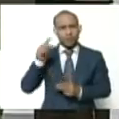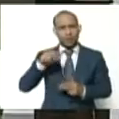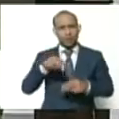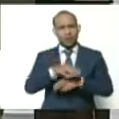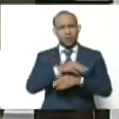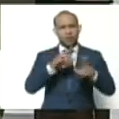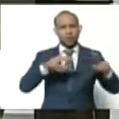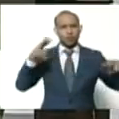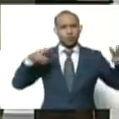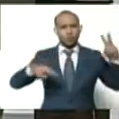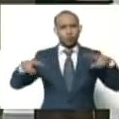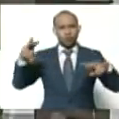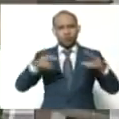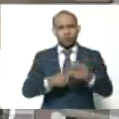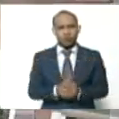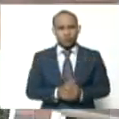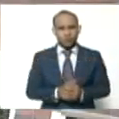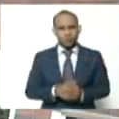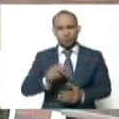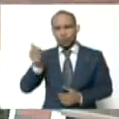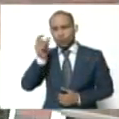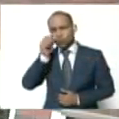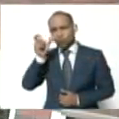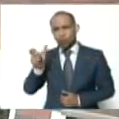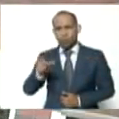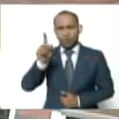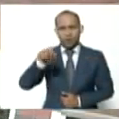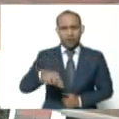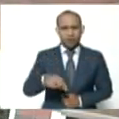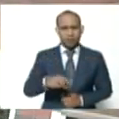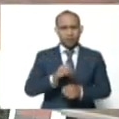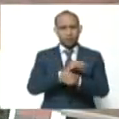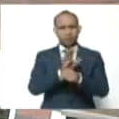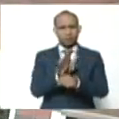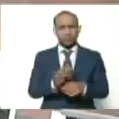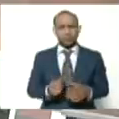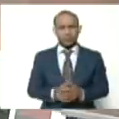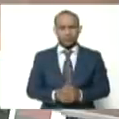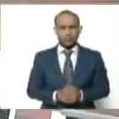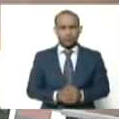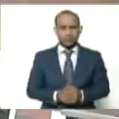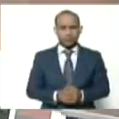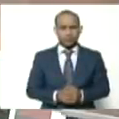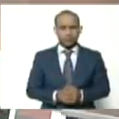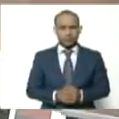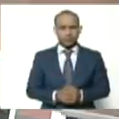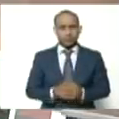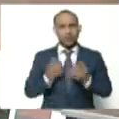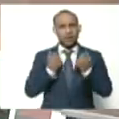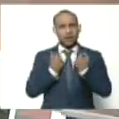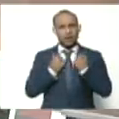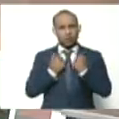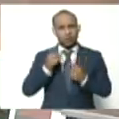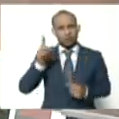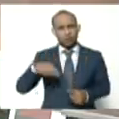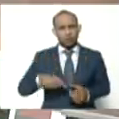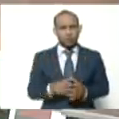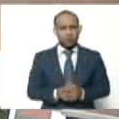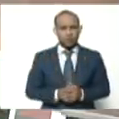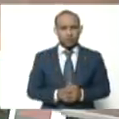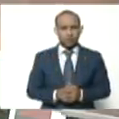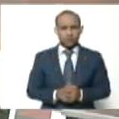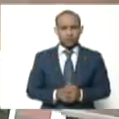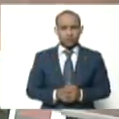coronavirus, Castro Soteldo tuvo coronavirus también, Aristóbulo tuvo coronavirus,